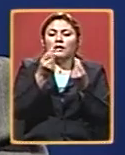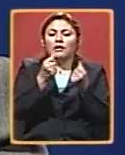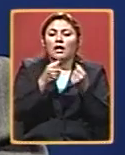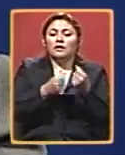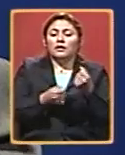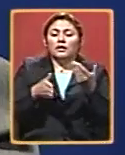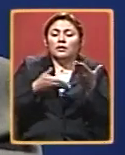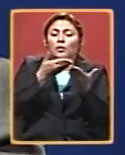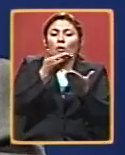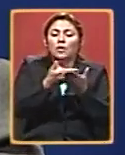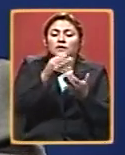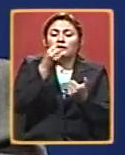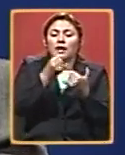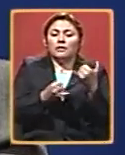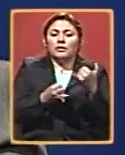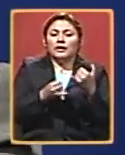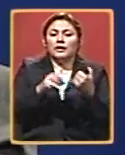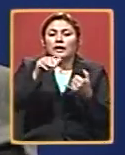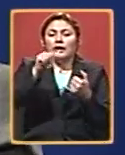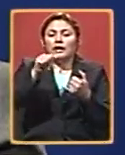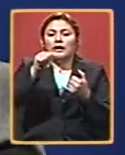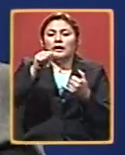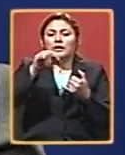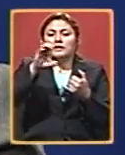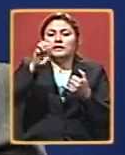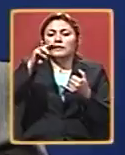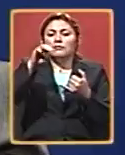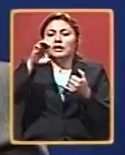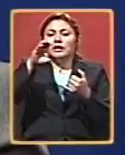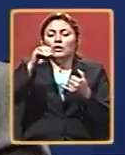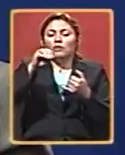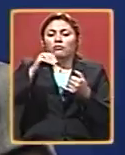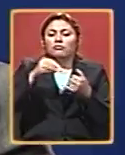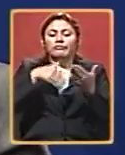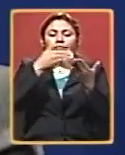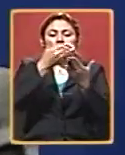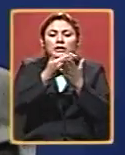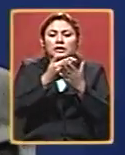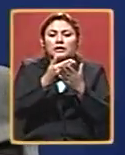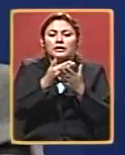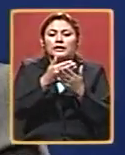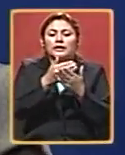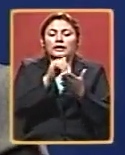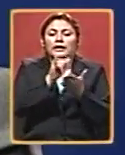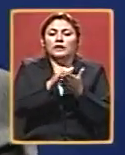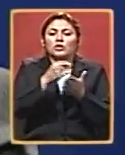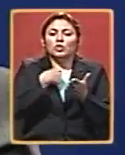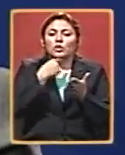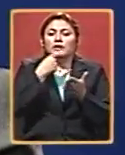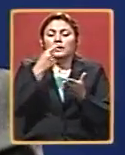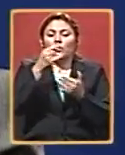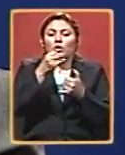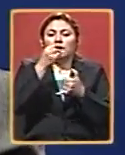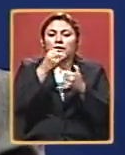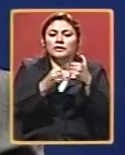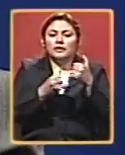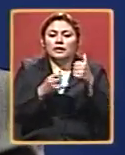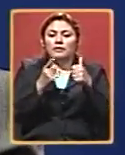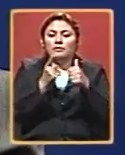de proveedores y al final ACEMECO es la que llega, ¿verdad? Entonces, esto, como decía, y aquí voy cerrando esta primera